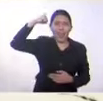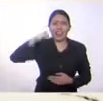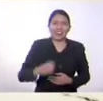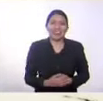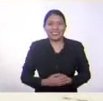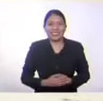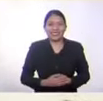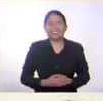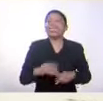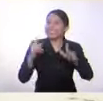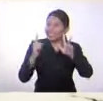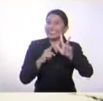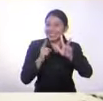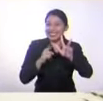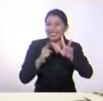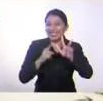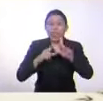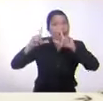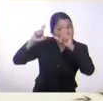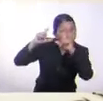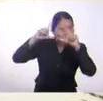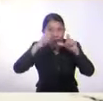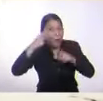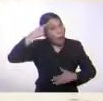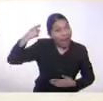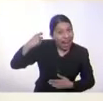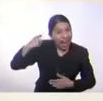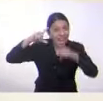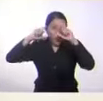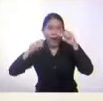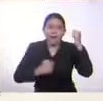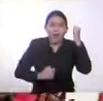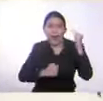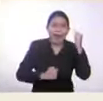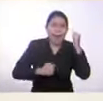Tercero, ponemos un puesto de fotos de recuerdo del carnaval y bailamos.